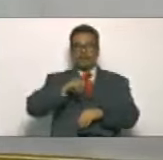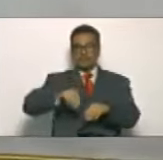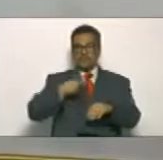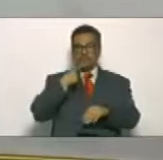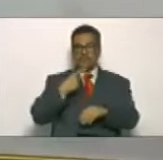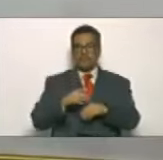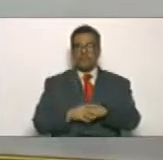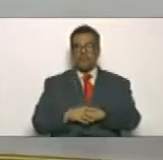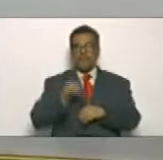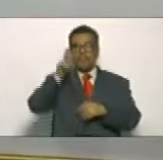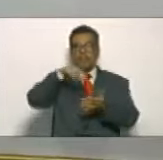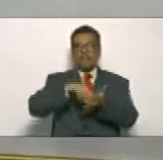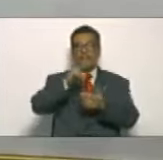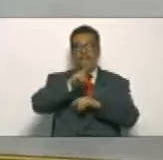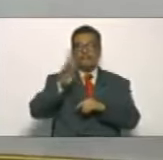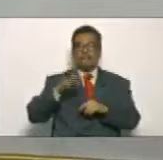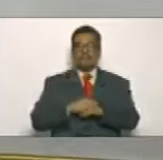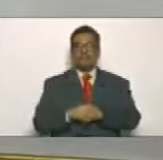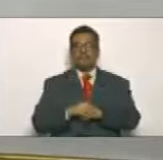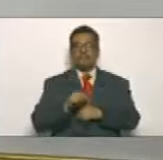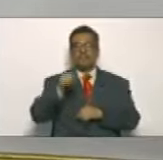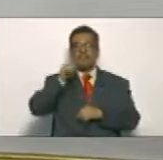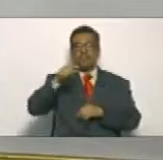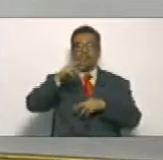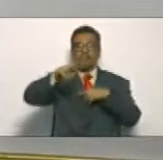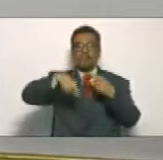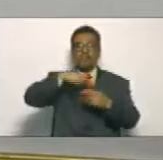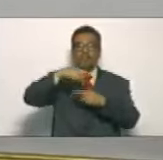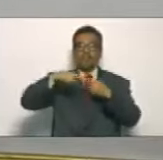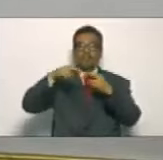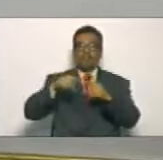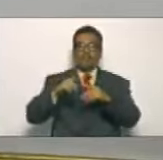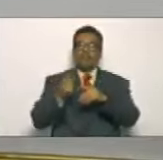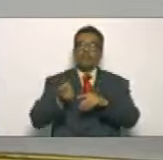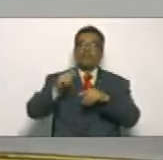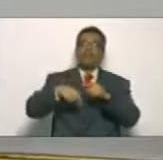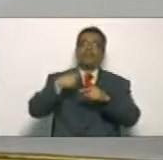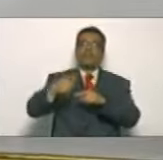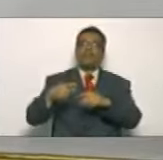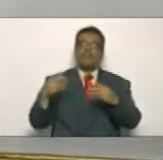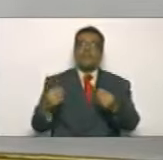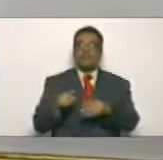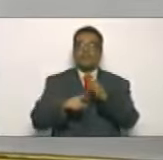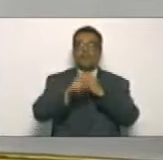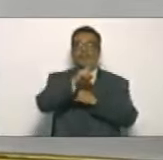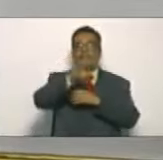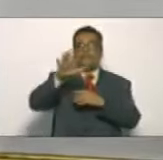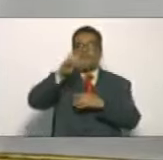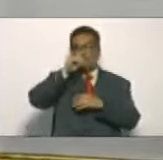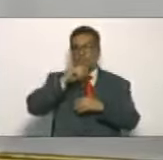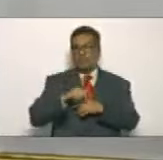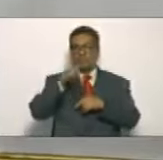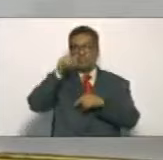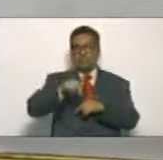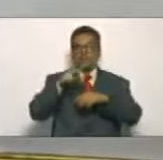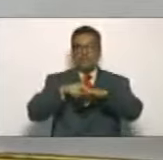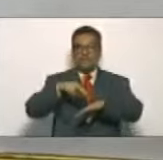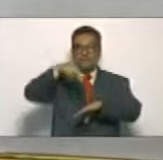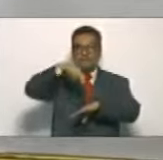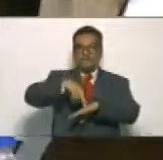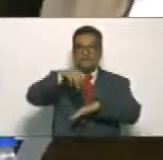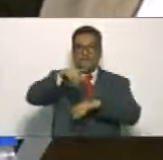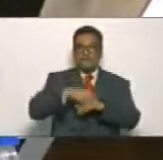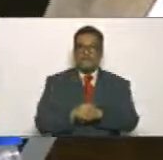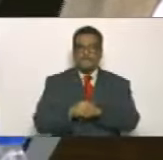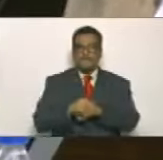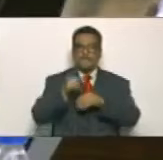decir, 2024, que esta revolución mañana cumple 25 años y está de pie,